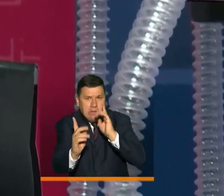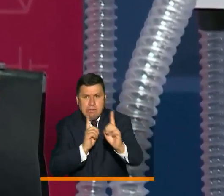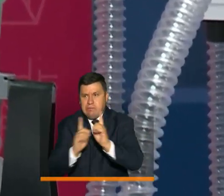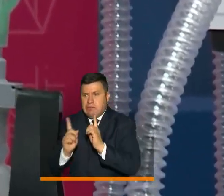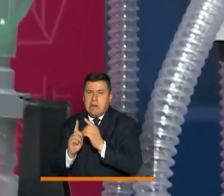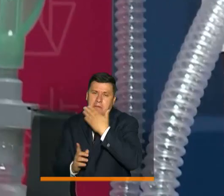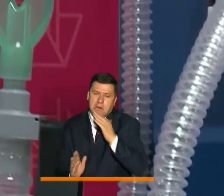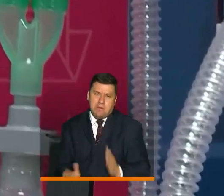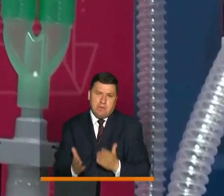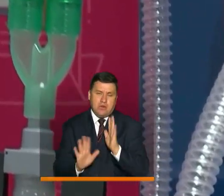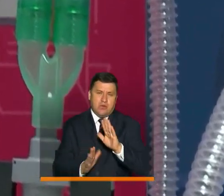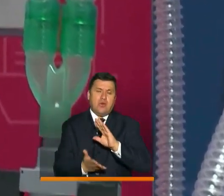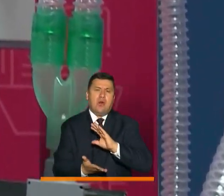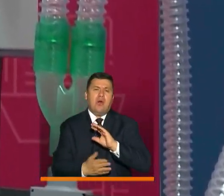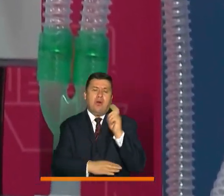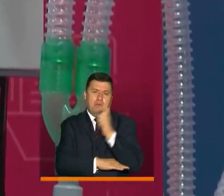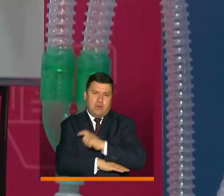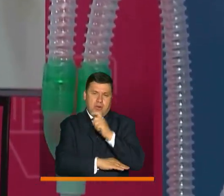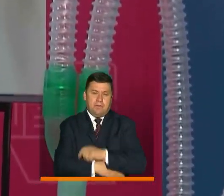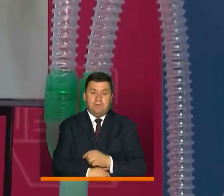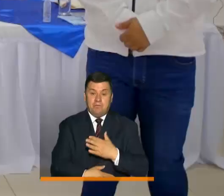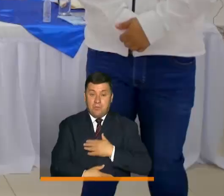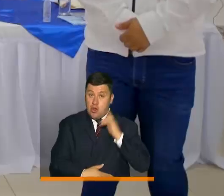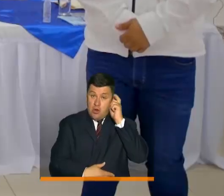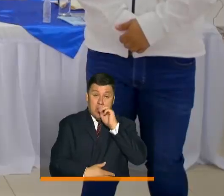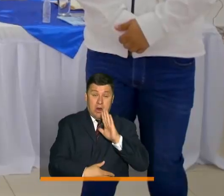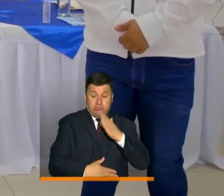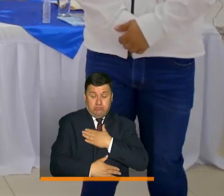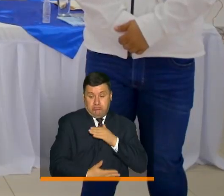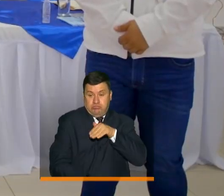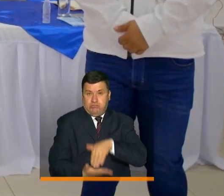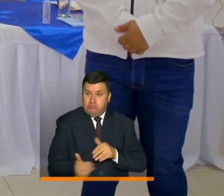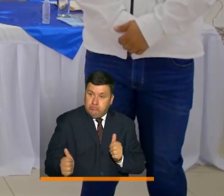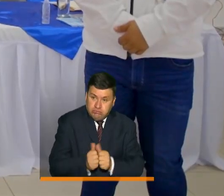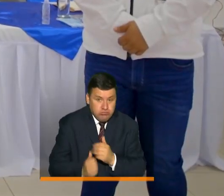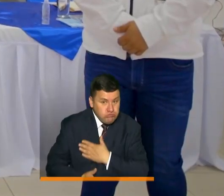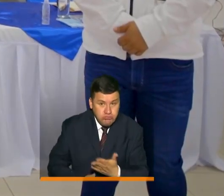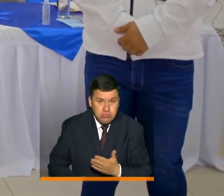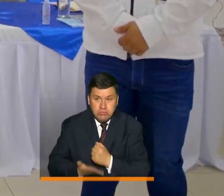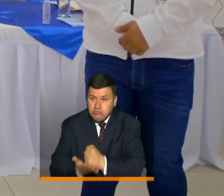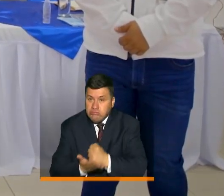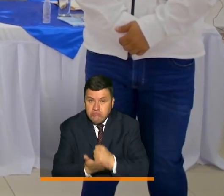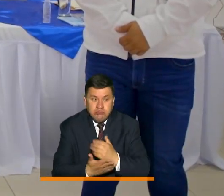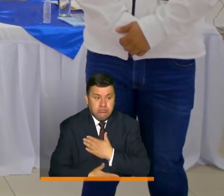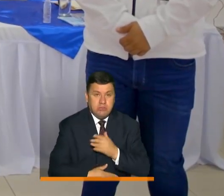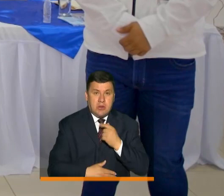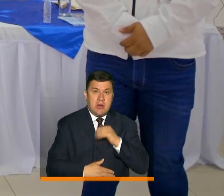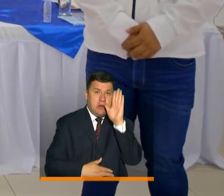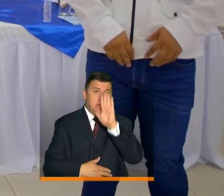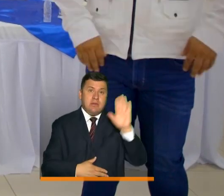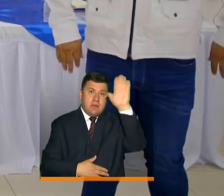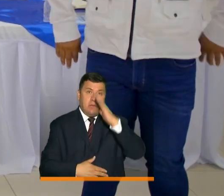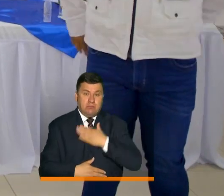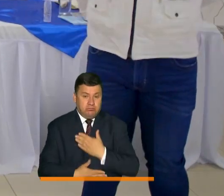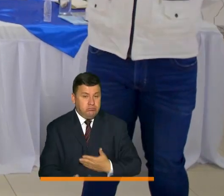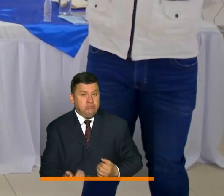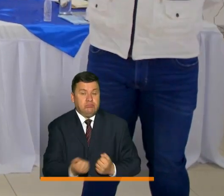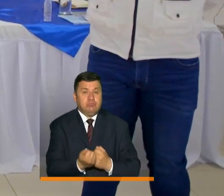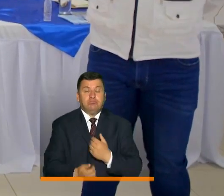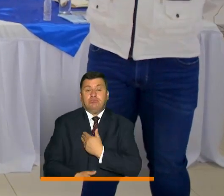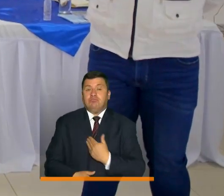la población putumayense. El Gobierno Nacional está siempre dispuesto a colaborar con el departamento, que